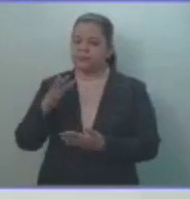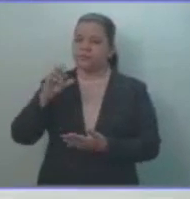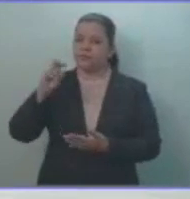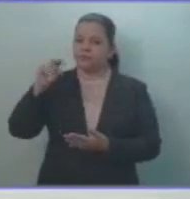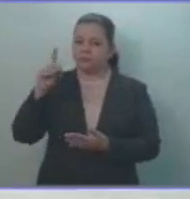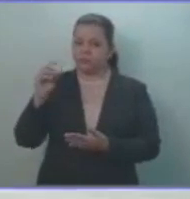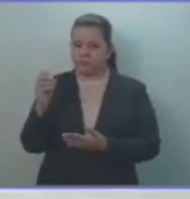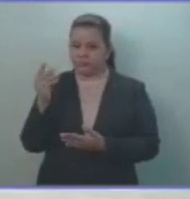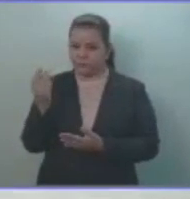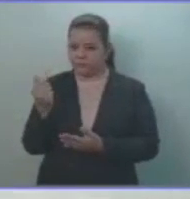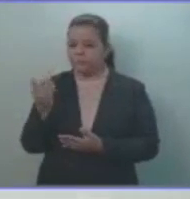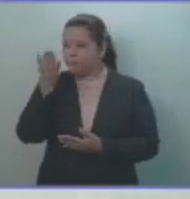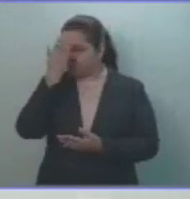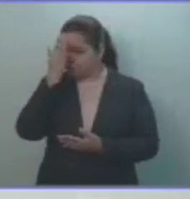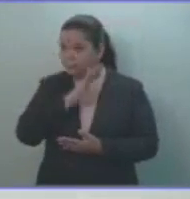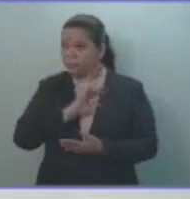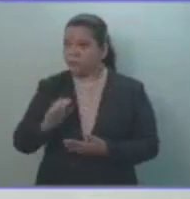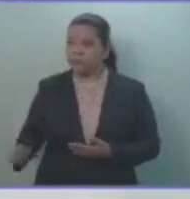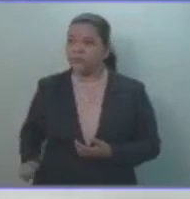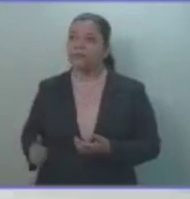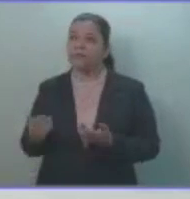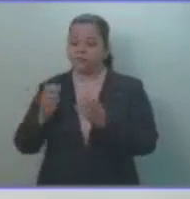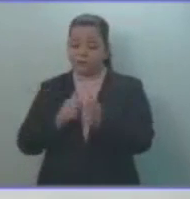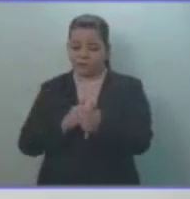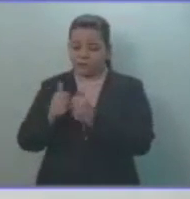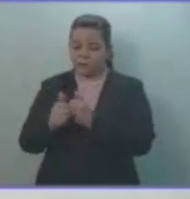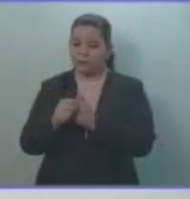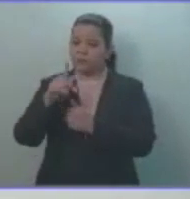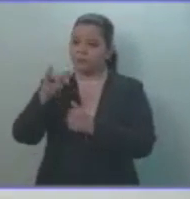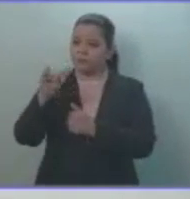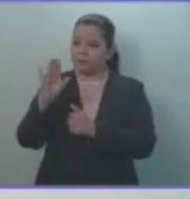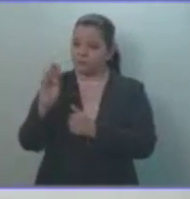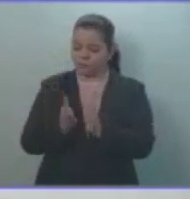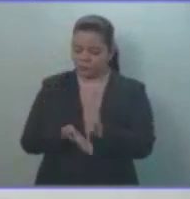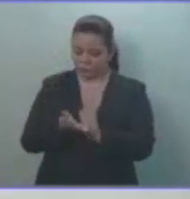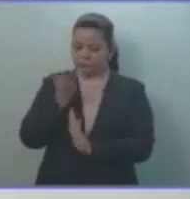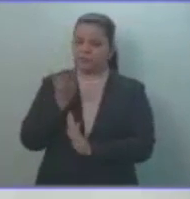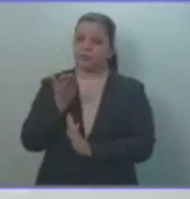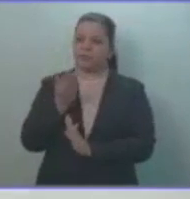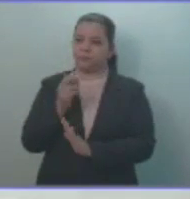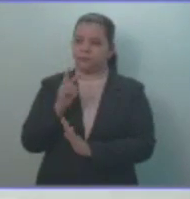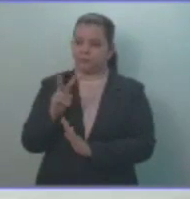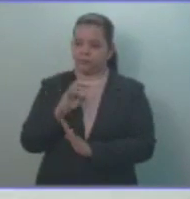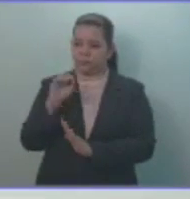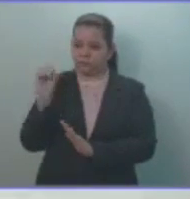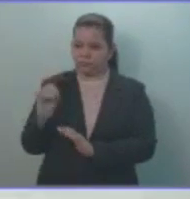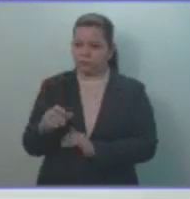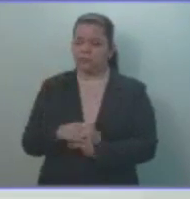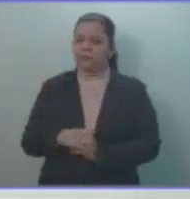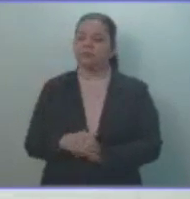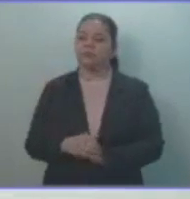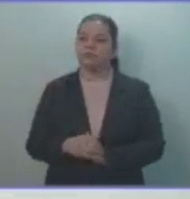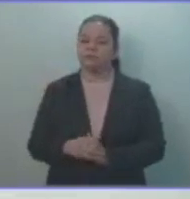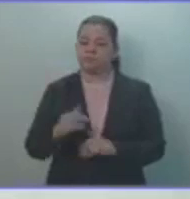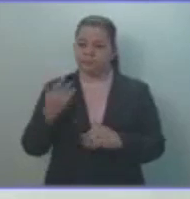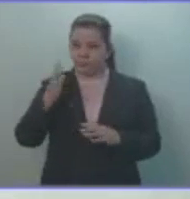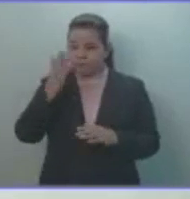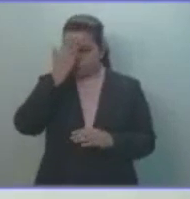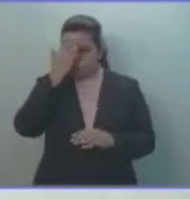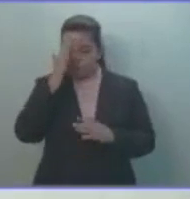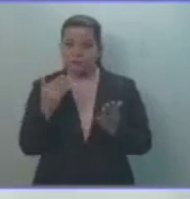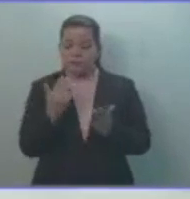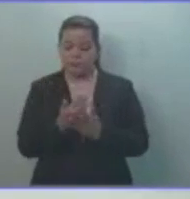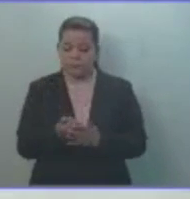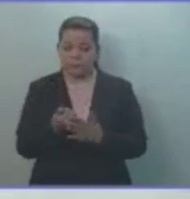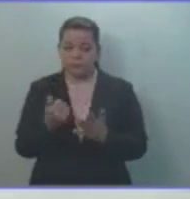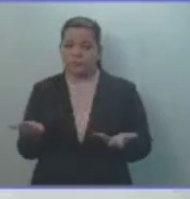también reconoce que El Salvador superó el PIB potencial de 2% y hace un reconocimiento a la